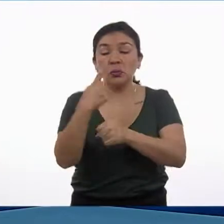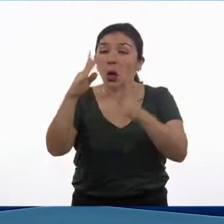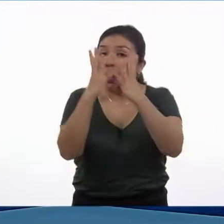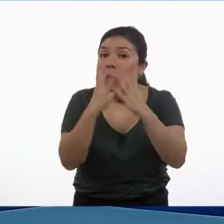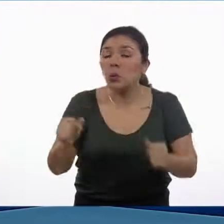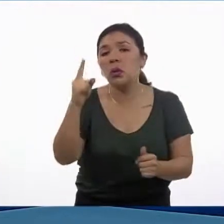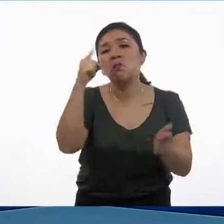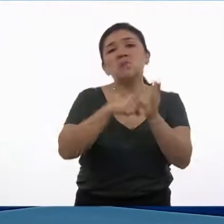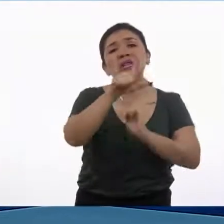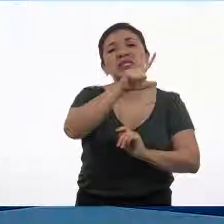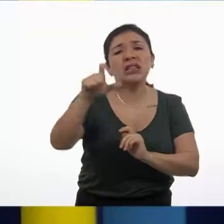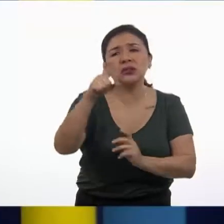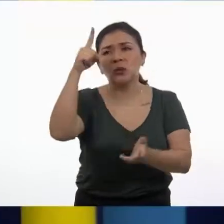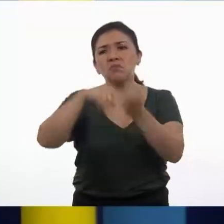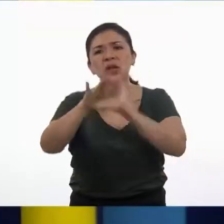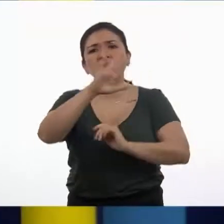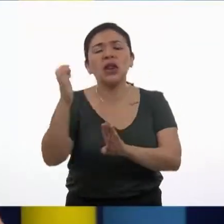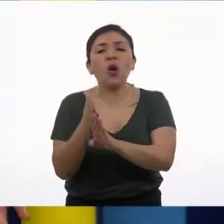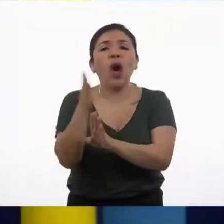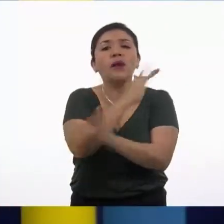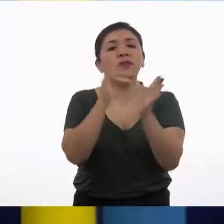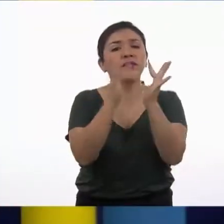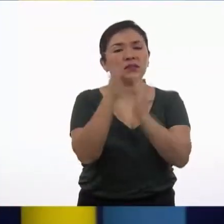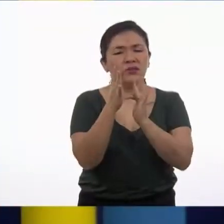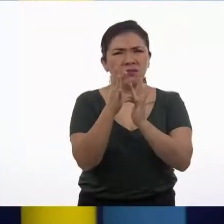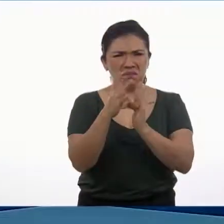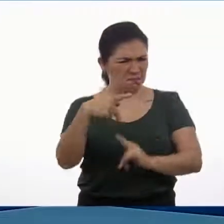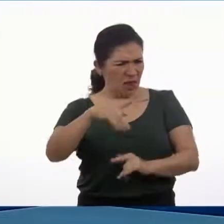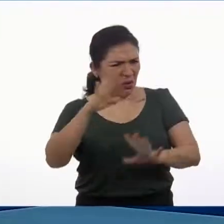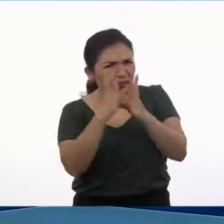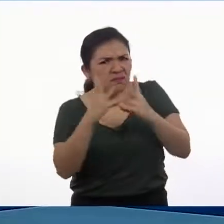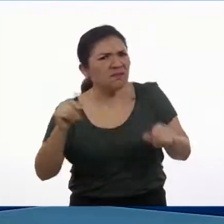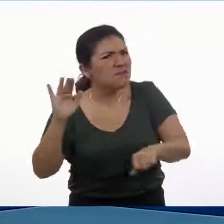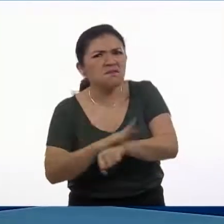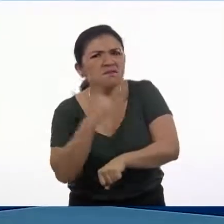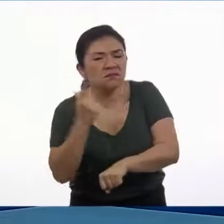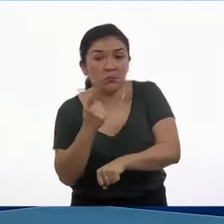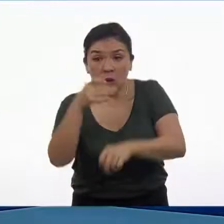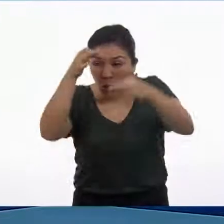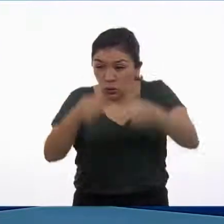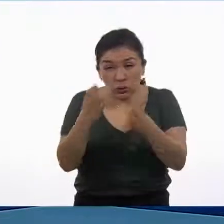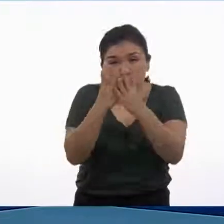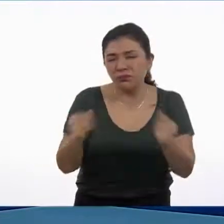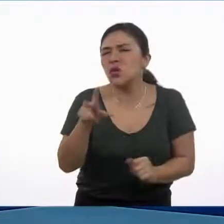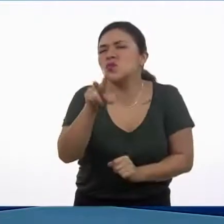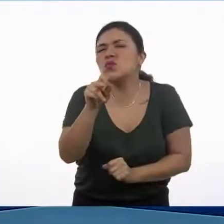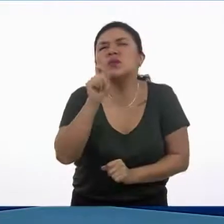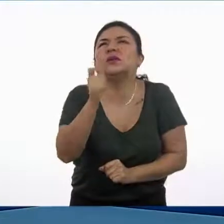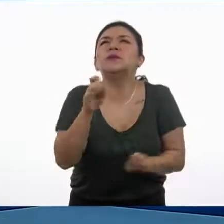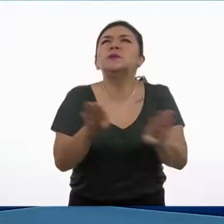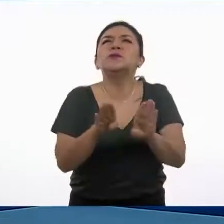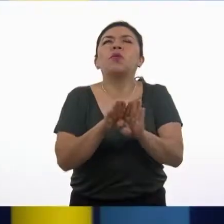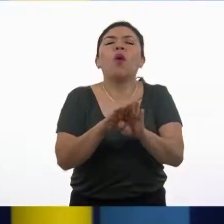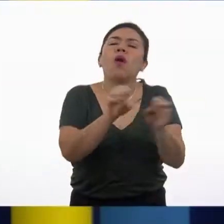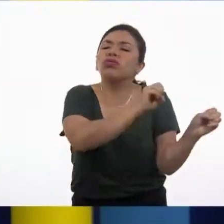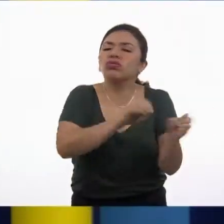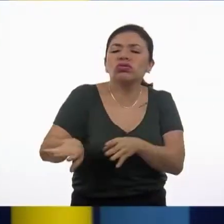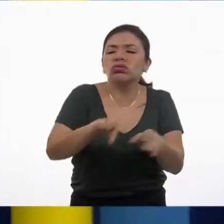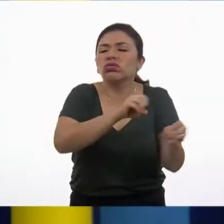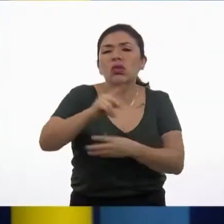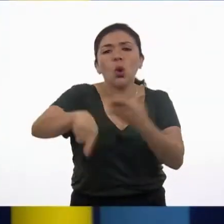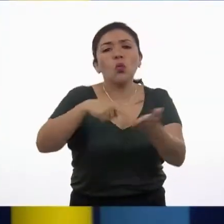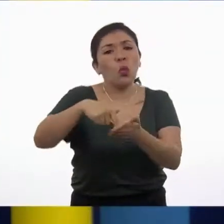1500 a.C. ¿Desaparecieron? ¿Pero por qué? Bueno, no es que hayan desaparecido, más bien abandonaron